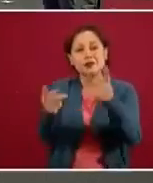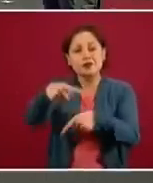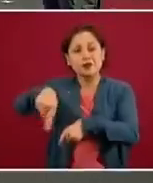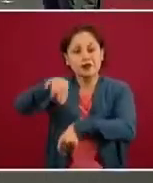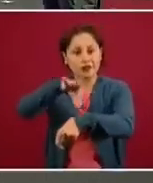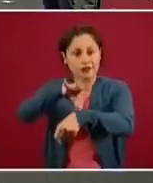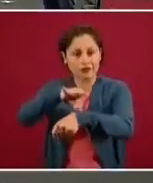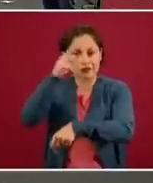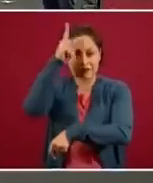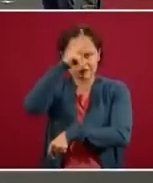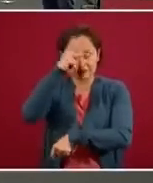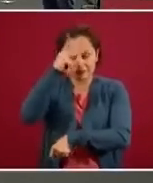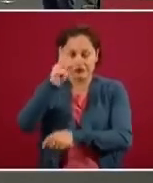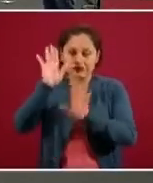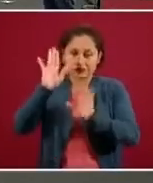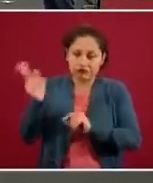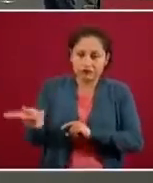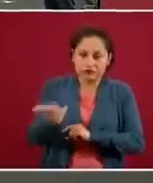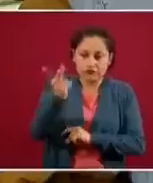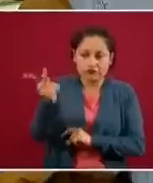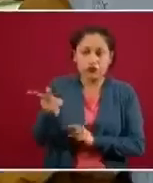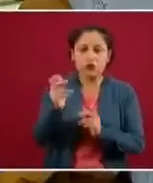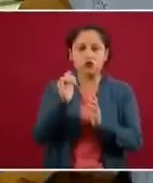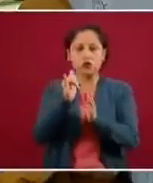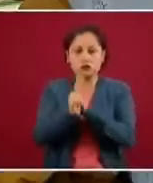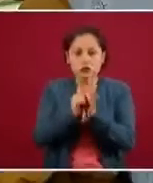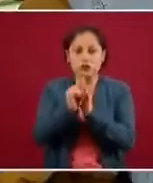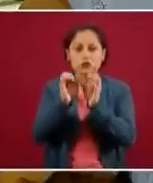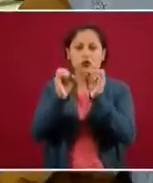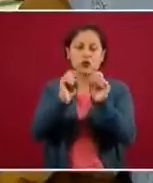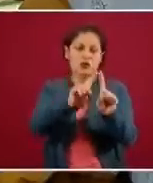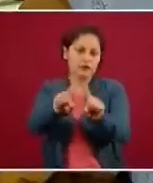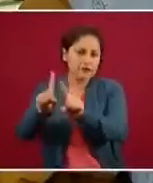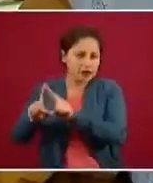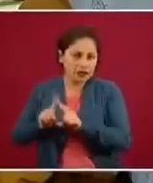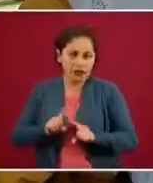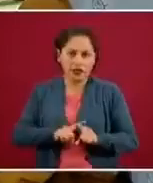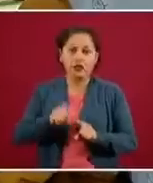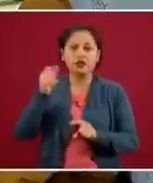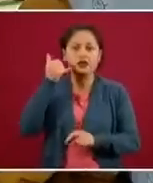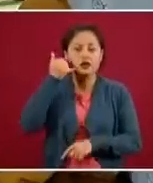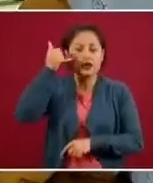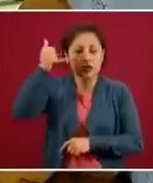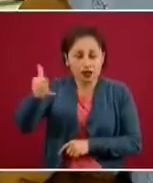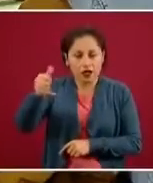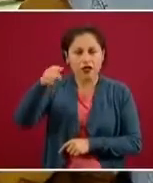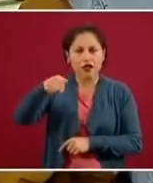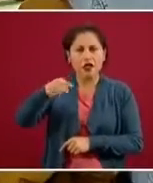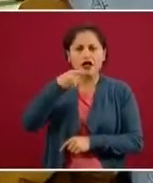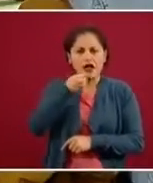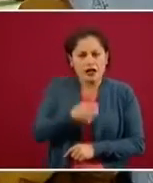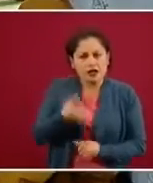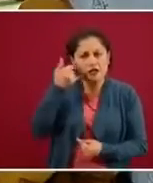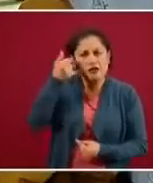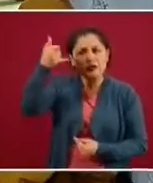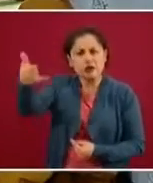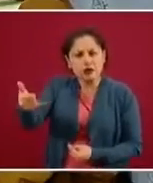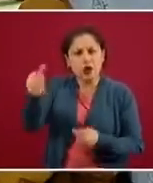si tienen en esta estrategia preparados materiales específicos para hablar con los niños, cómo les explicamos